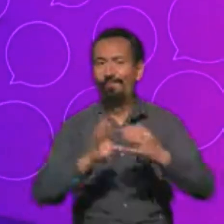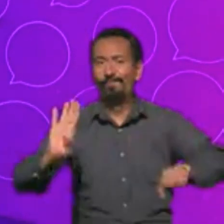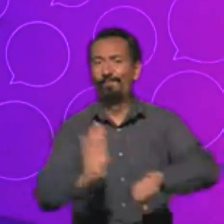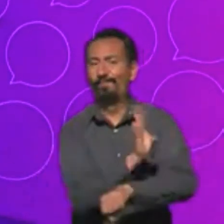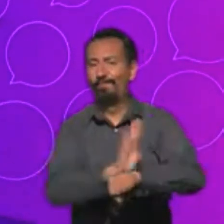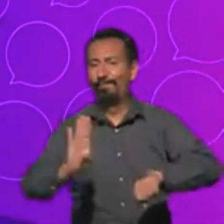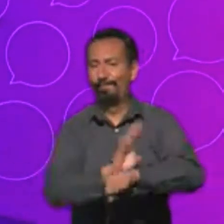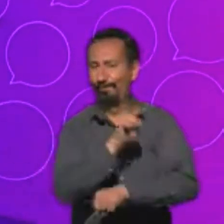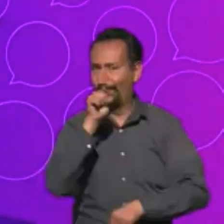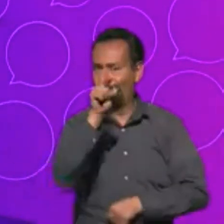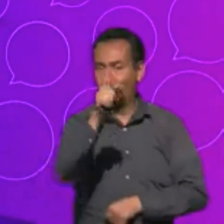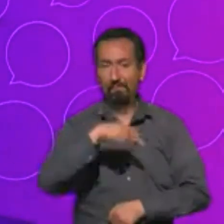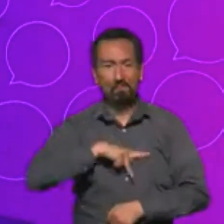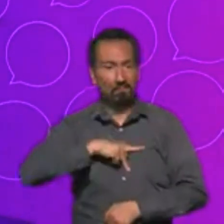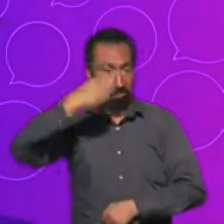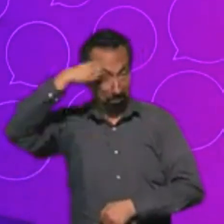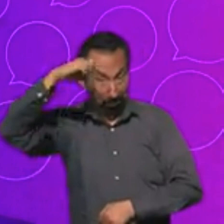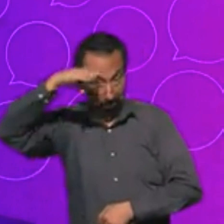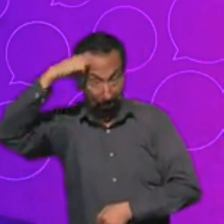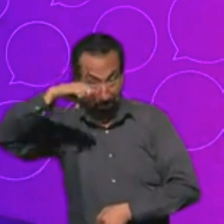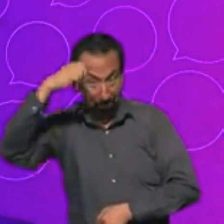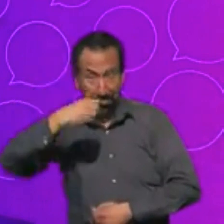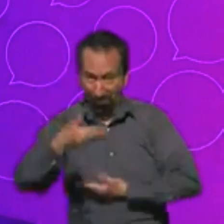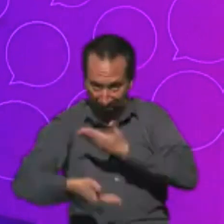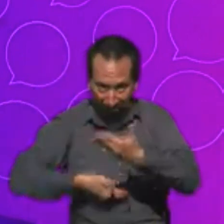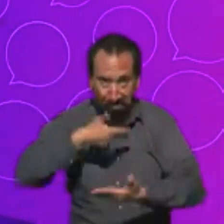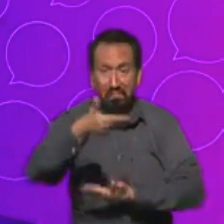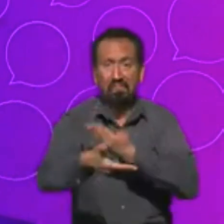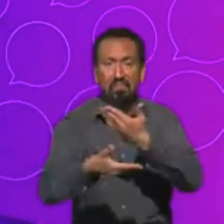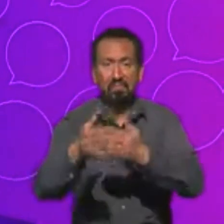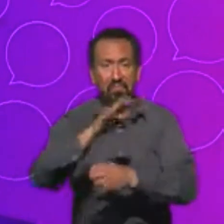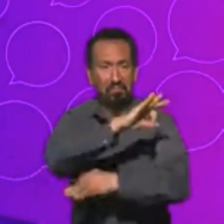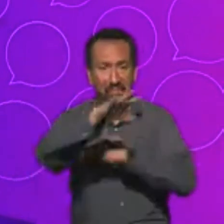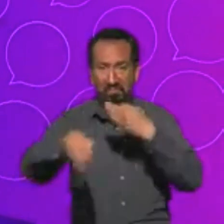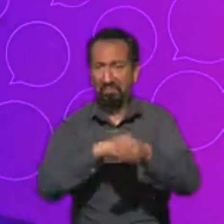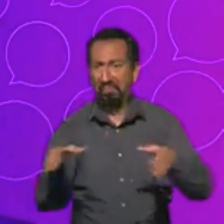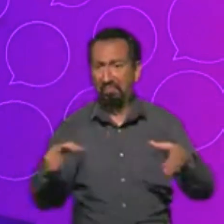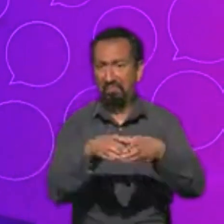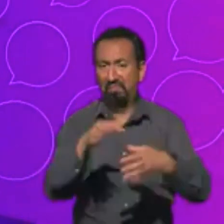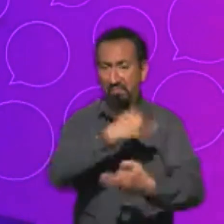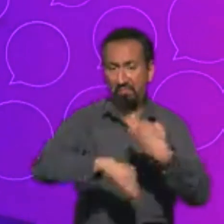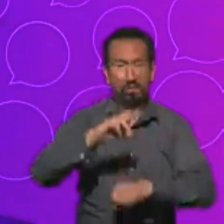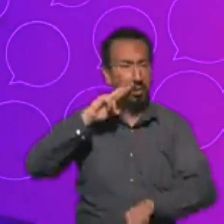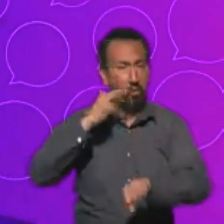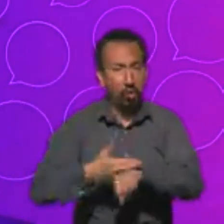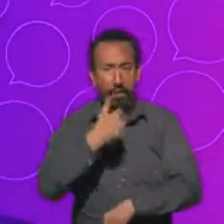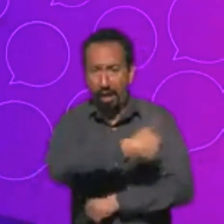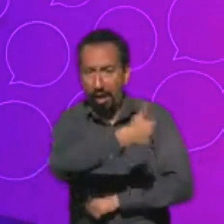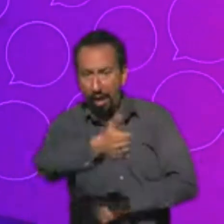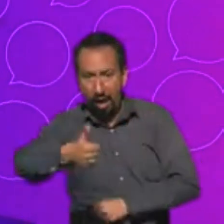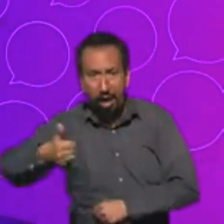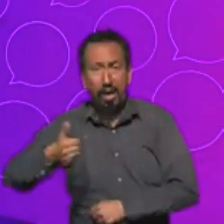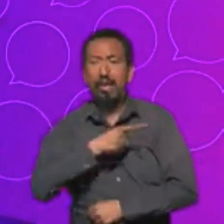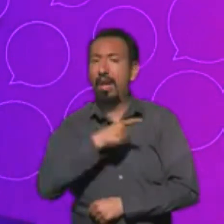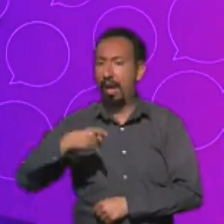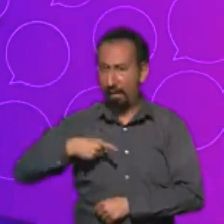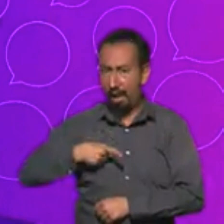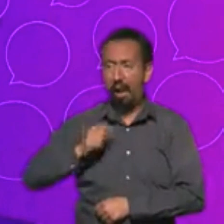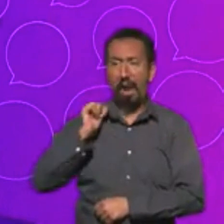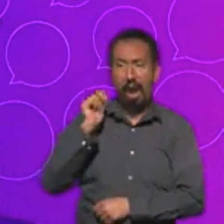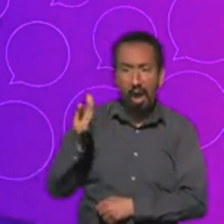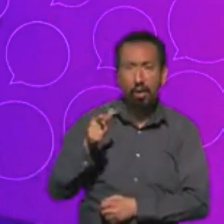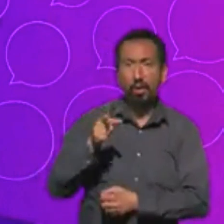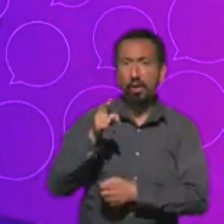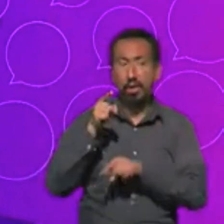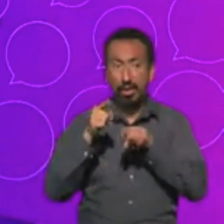Cada ciudadano mi experiencia y dedicación están al servicio de nuestra comunidad cada quien debe tomar la responsabilidad que le toca es nuestro deber castigar con el